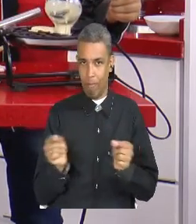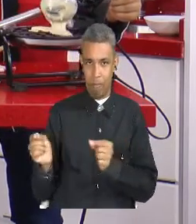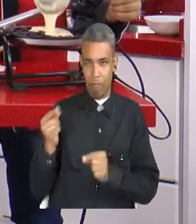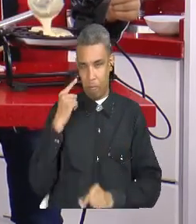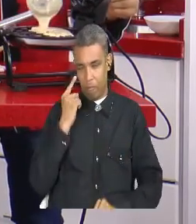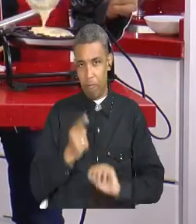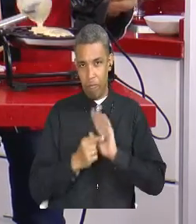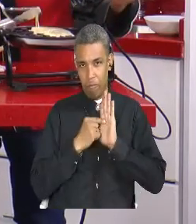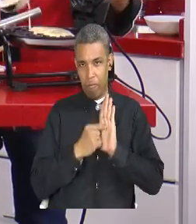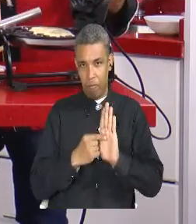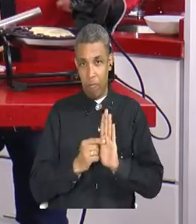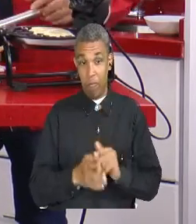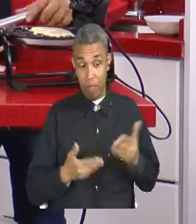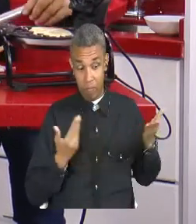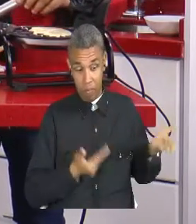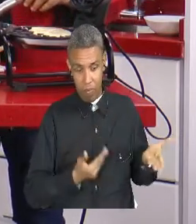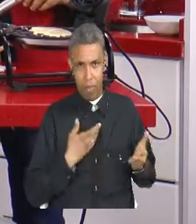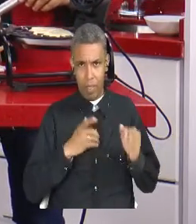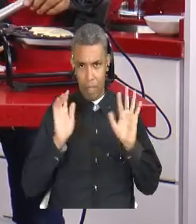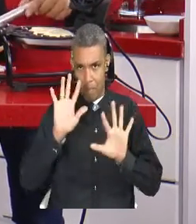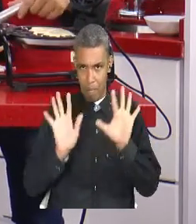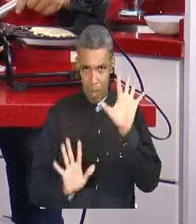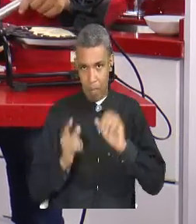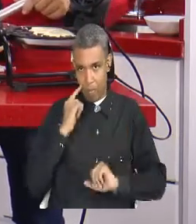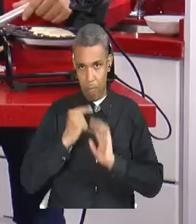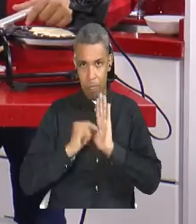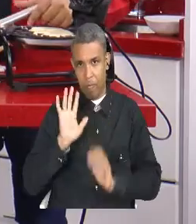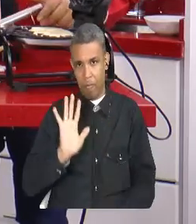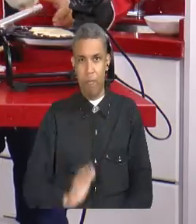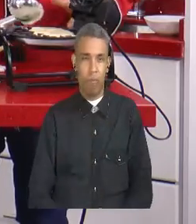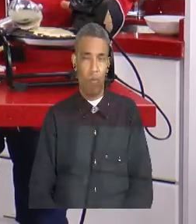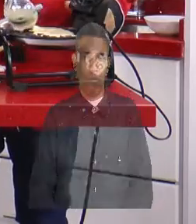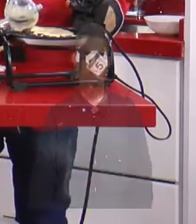wafflera invitada también el día de hoy en A Pedir de Boca. Ya regresamos.